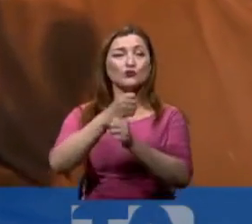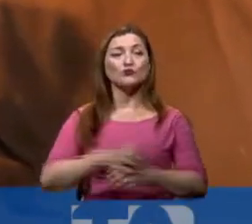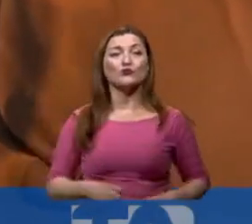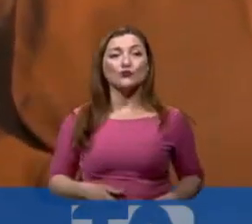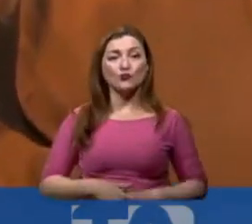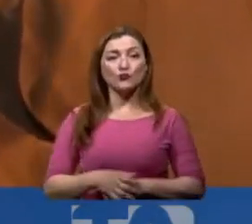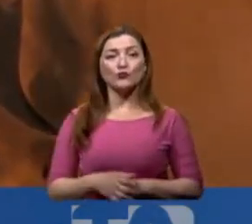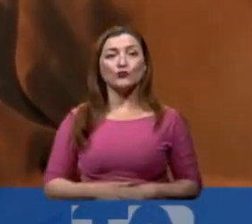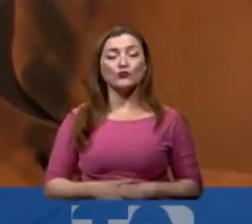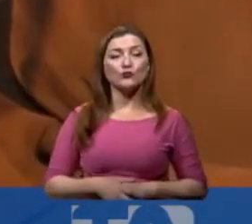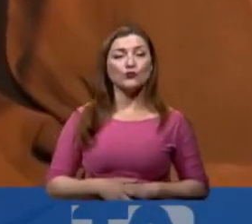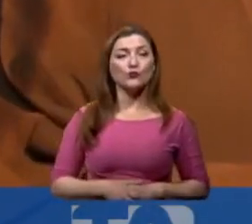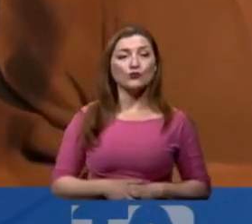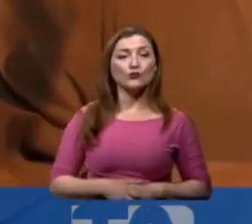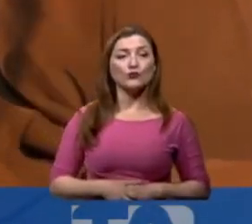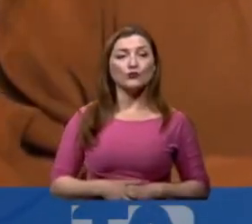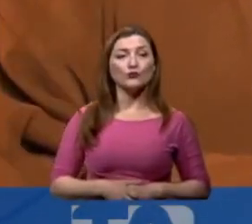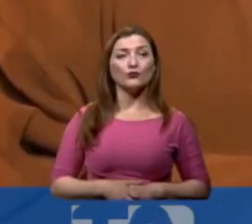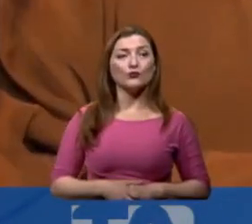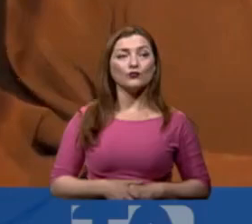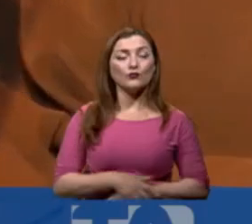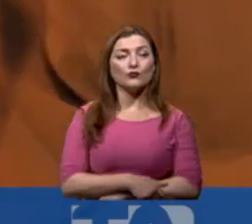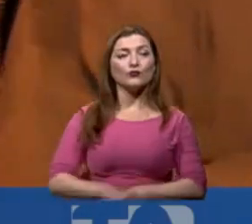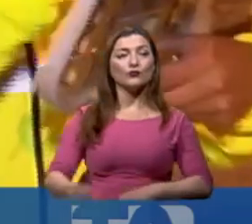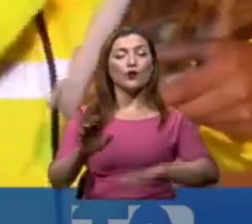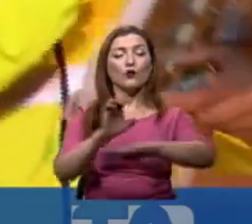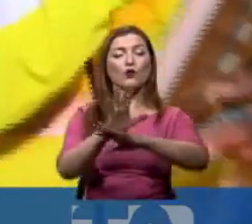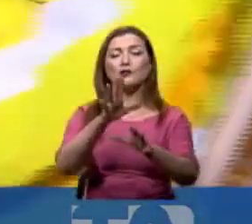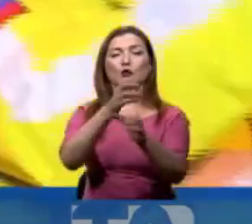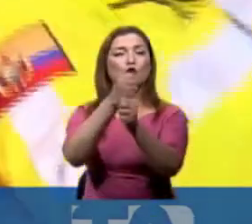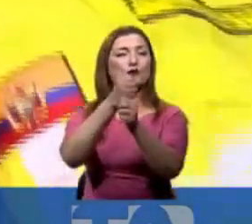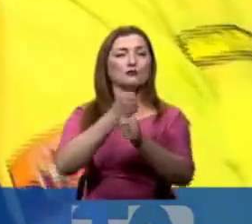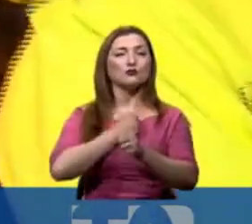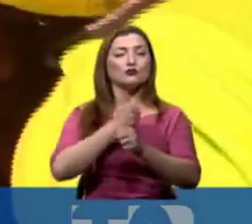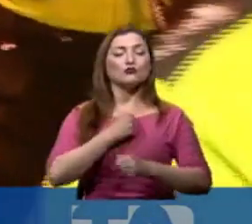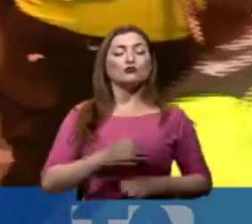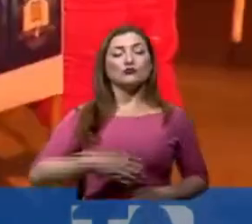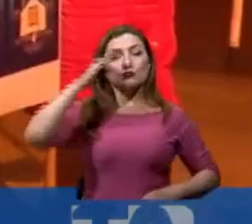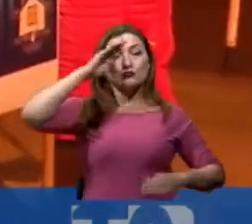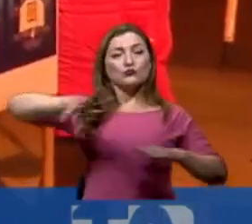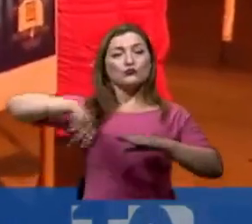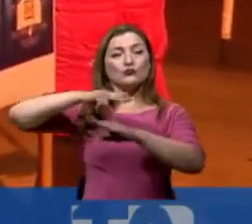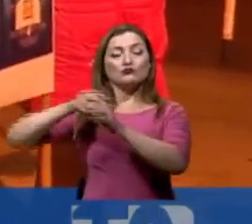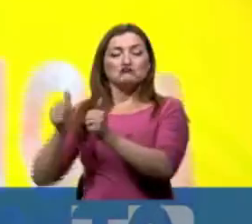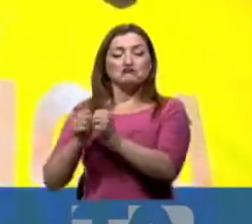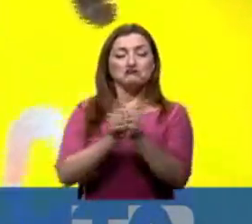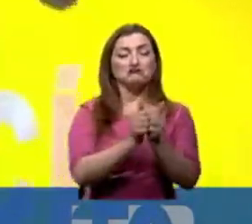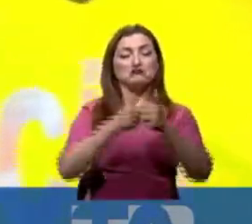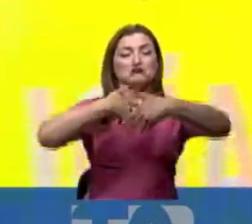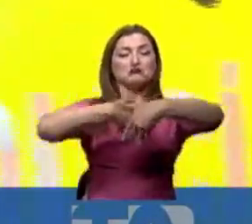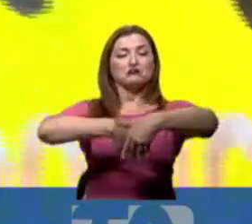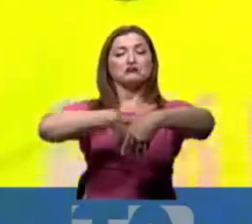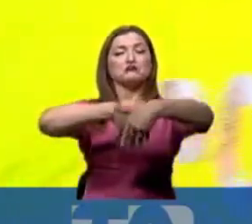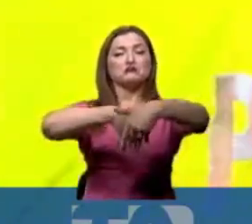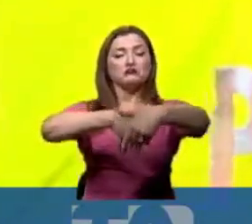la seguridad de nuestro país, de nuestro San Blas. La Policía Nacional acompañó esta marcha de antorchas como parte